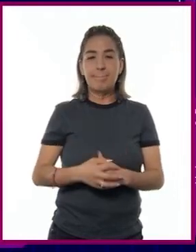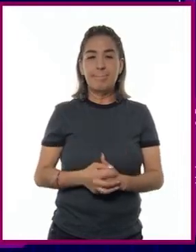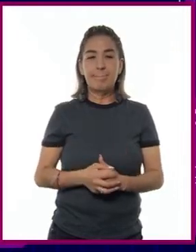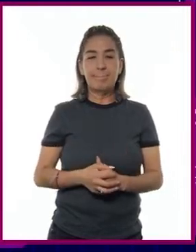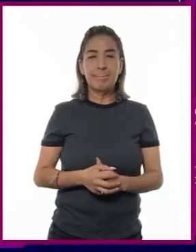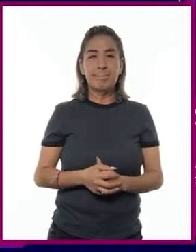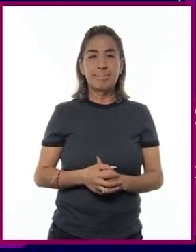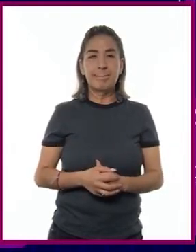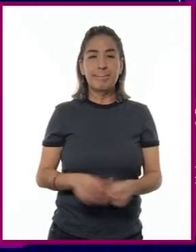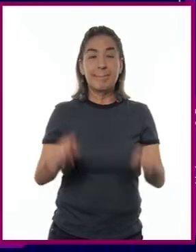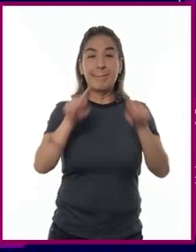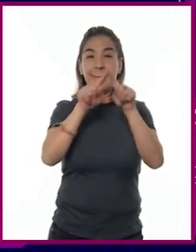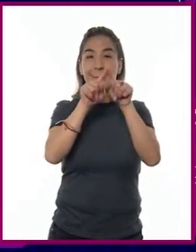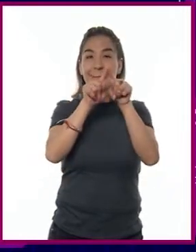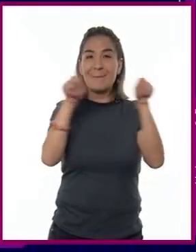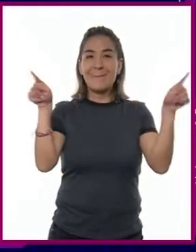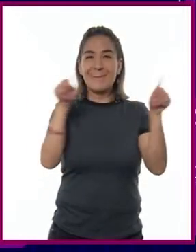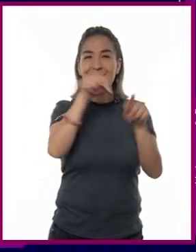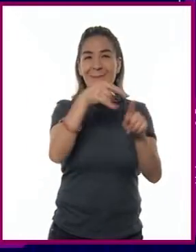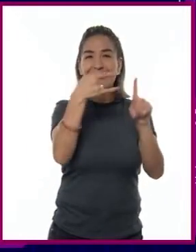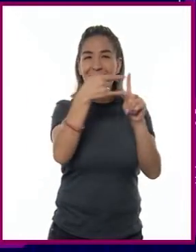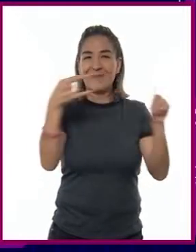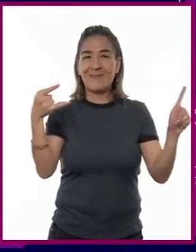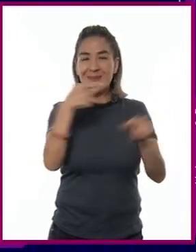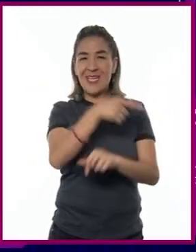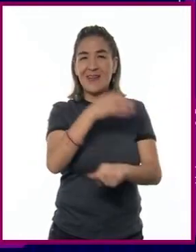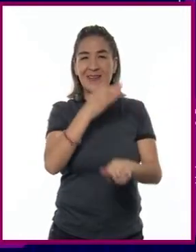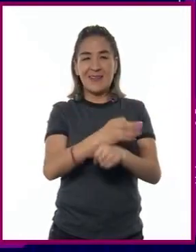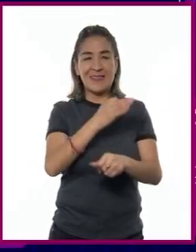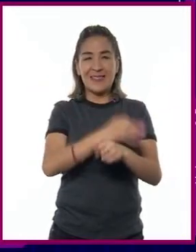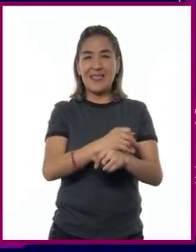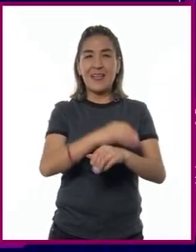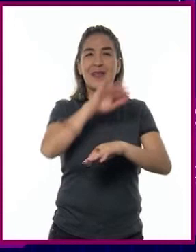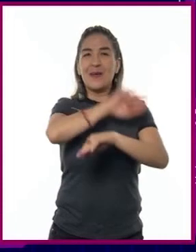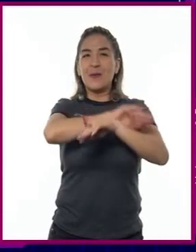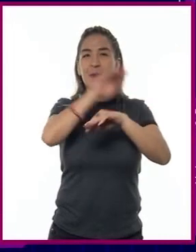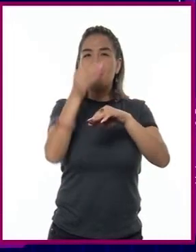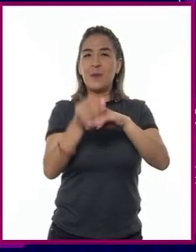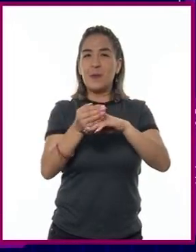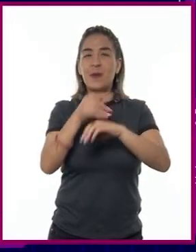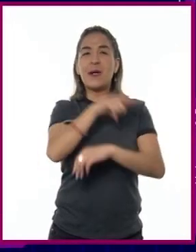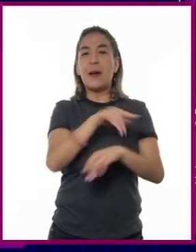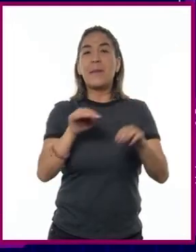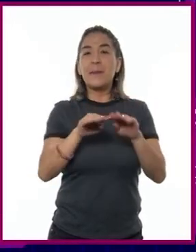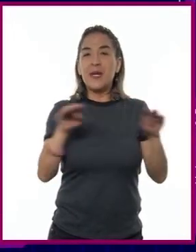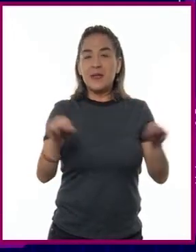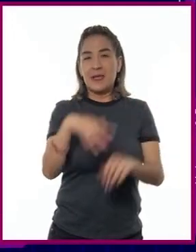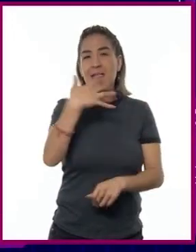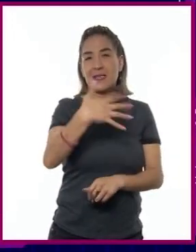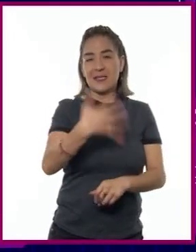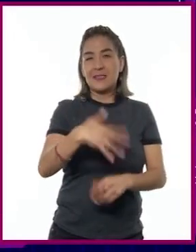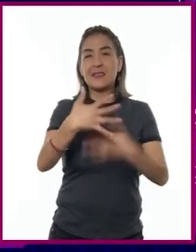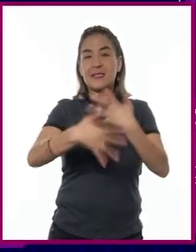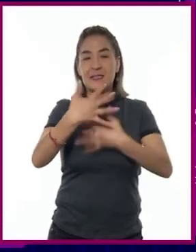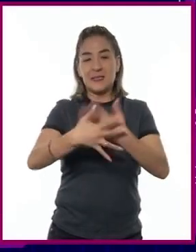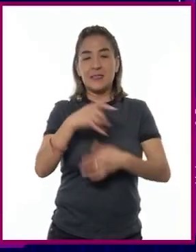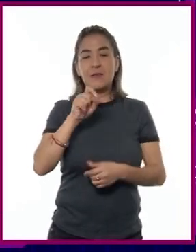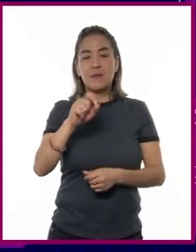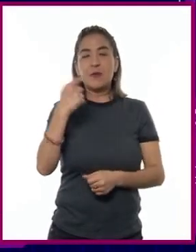del rectángulo que conforma la superficie curva del cilindro mide 15.7